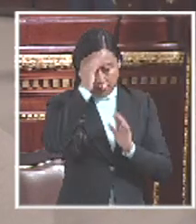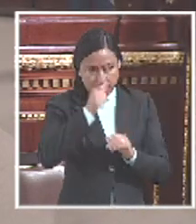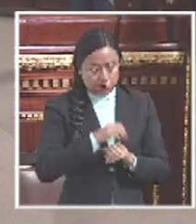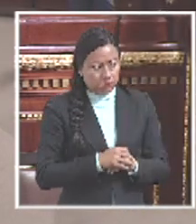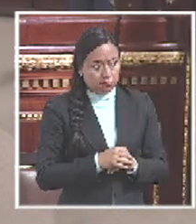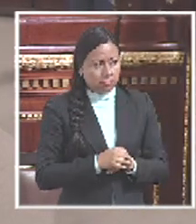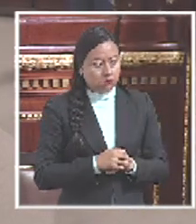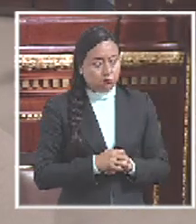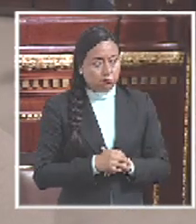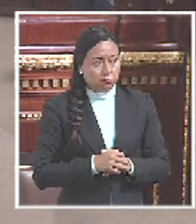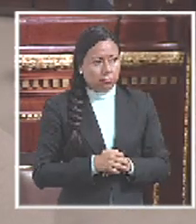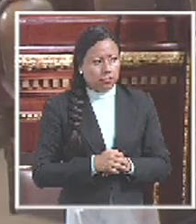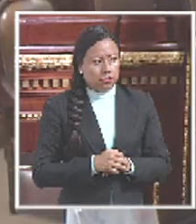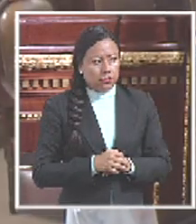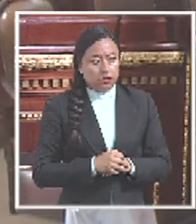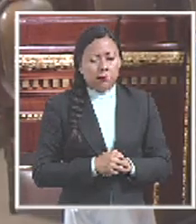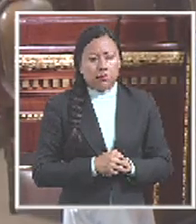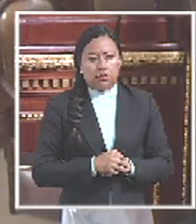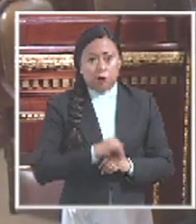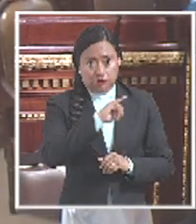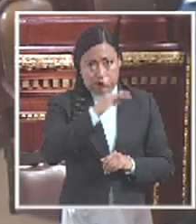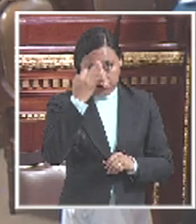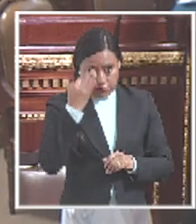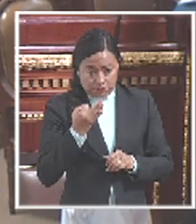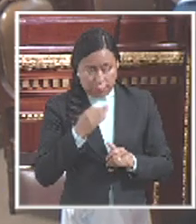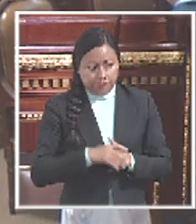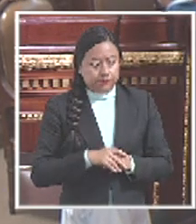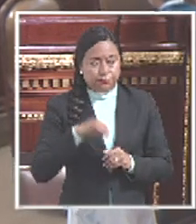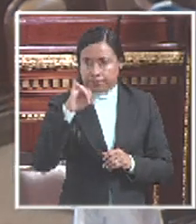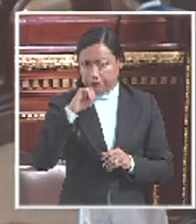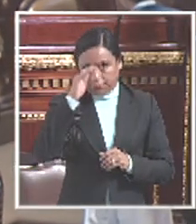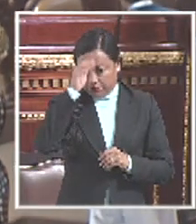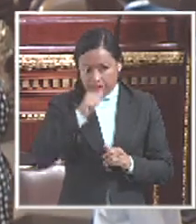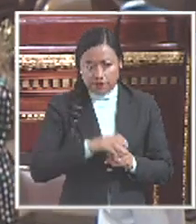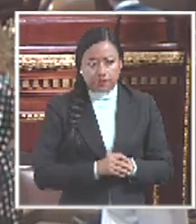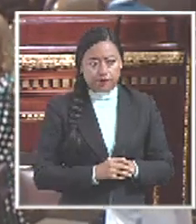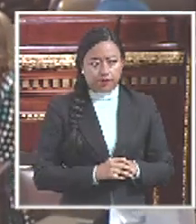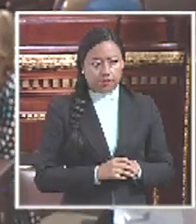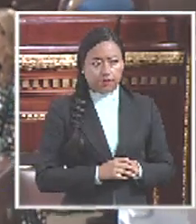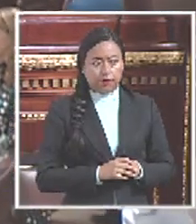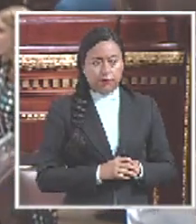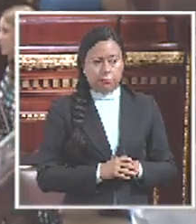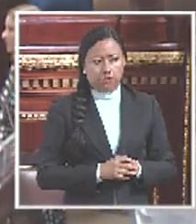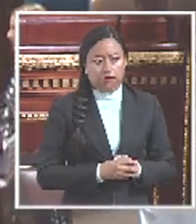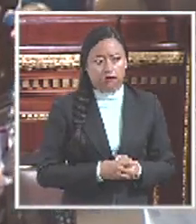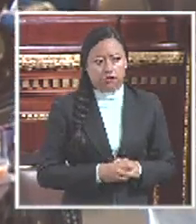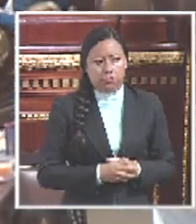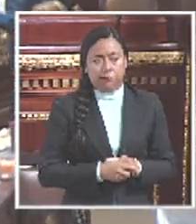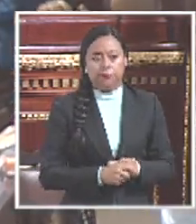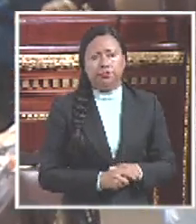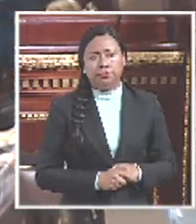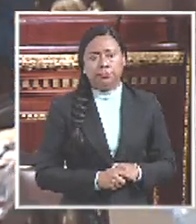Tabe. Diputado Tabe, ¿acepta usted? De acuerdo. De acuerdo.